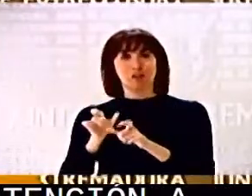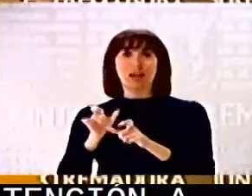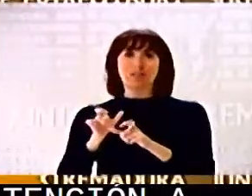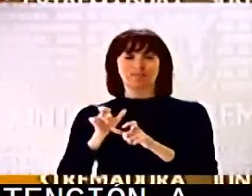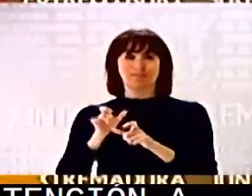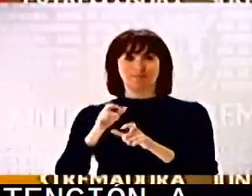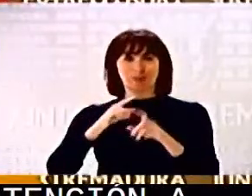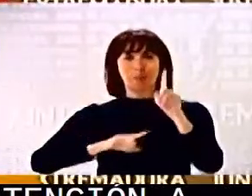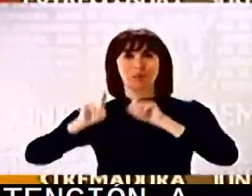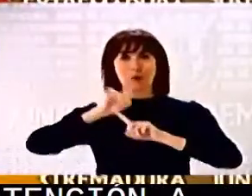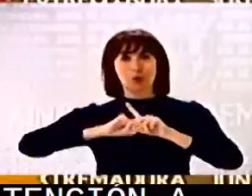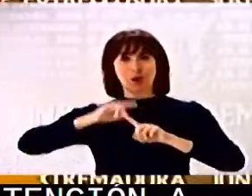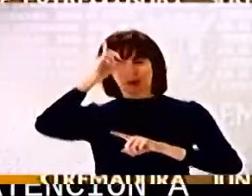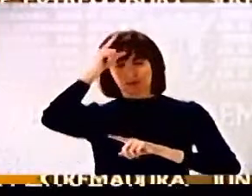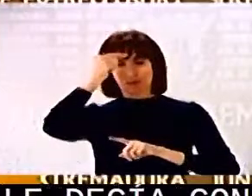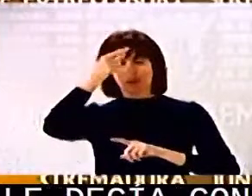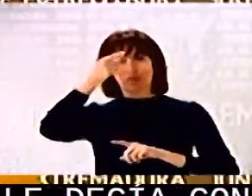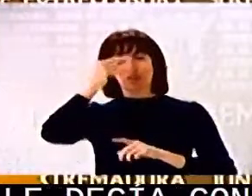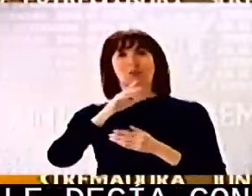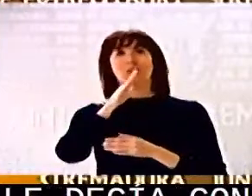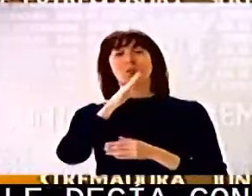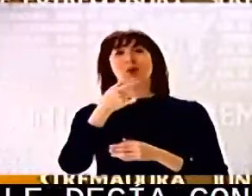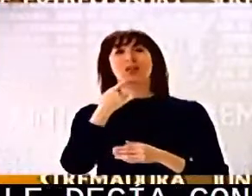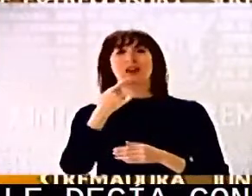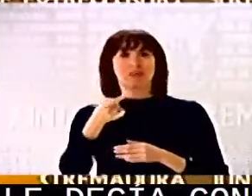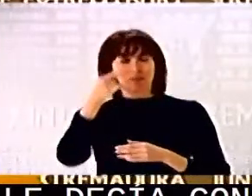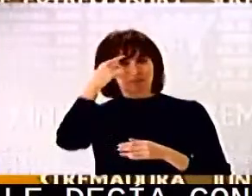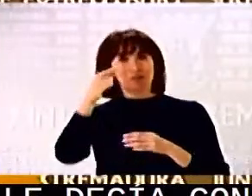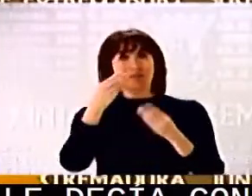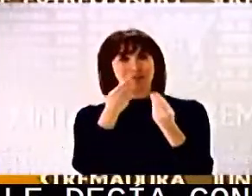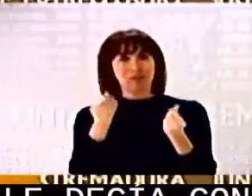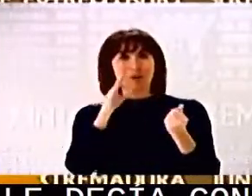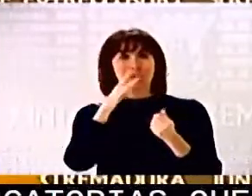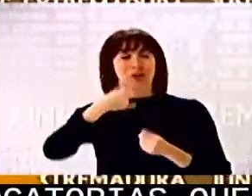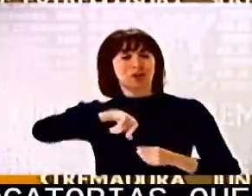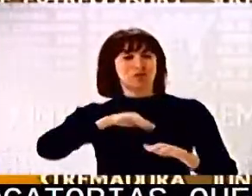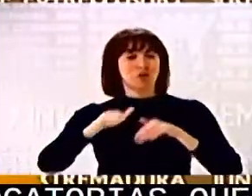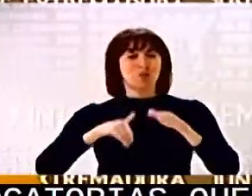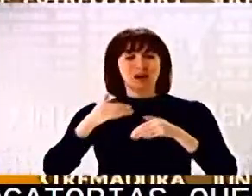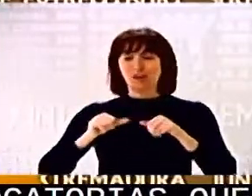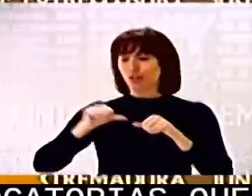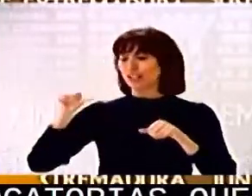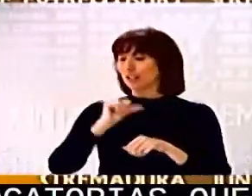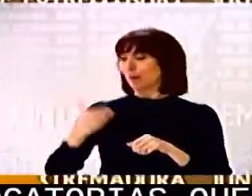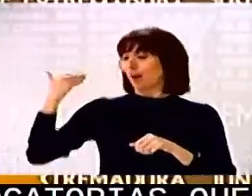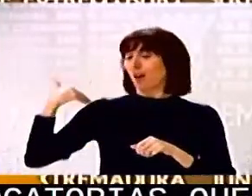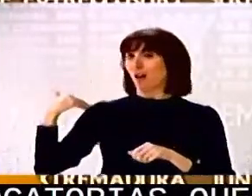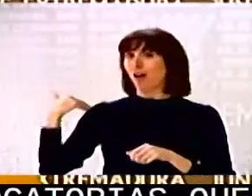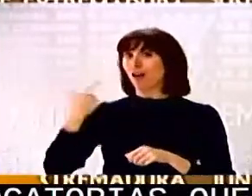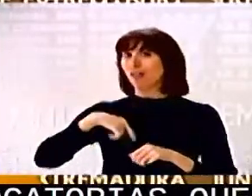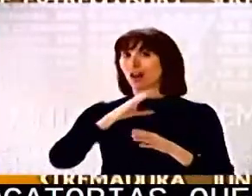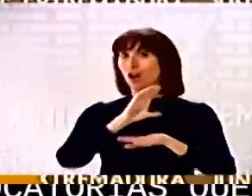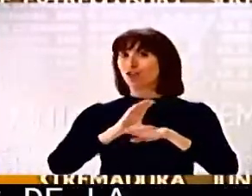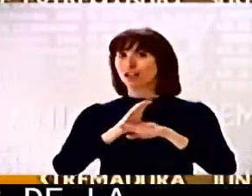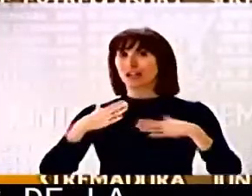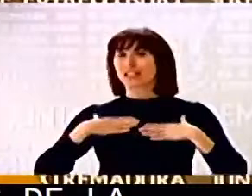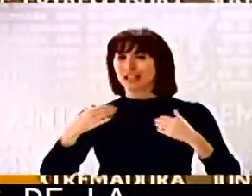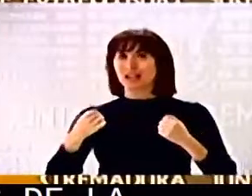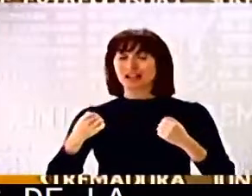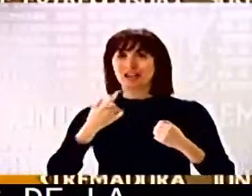Como les decía con anterioridad y como otras muchas convocatorias que hemos traído en las semanas anteriores de la Consejería de